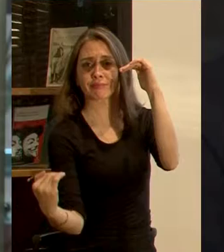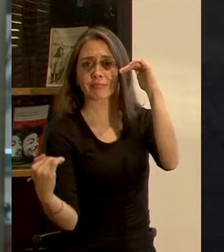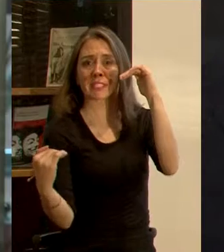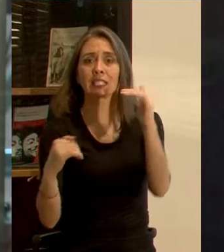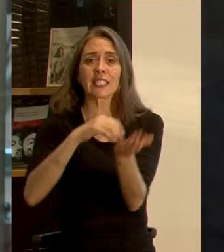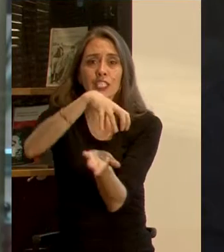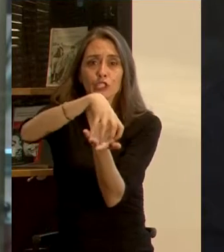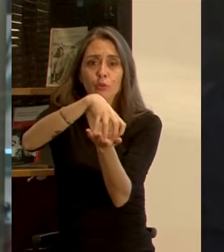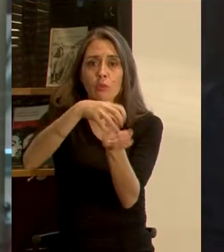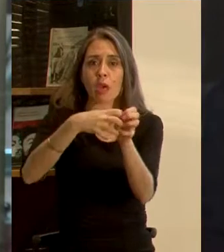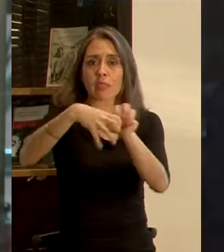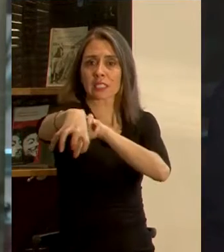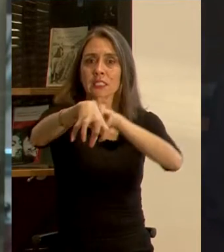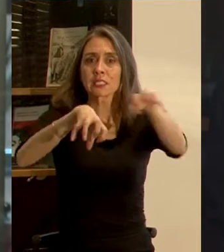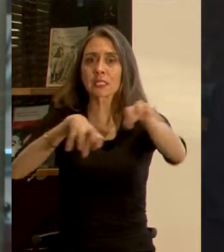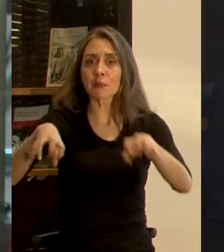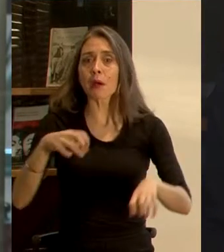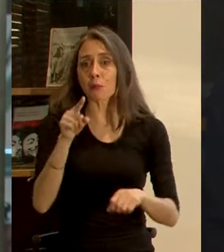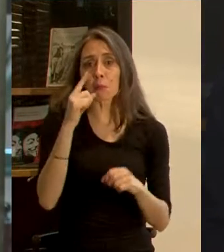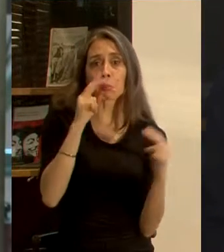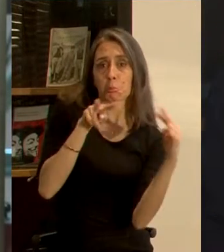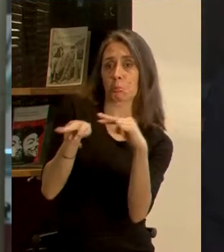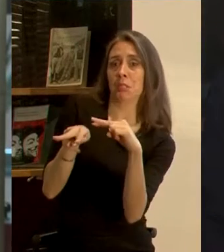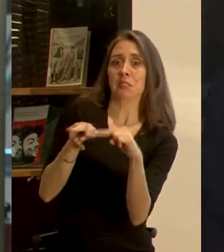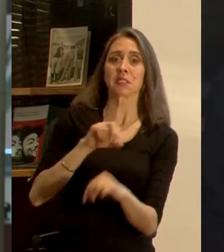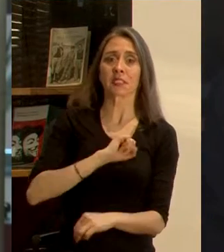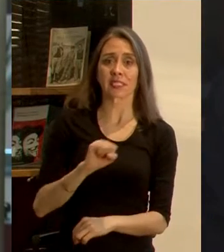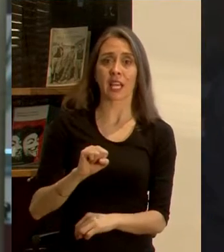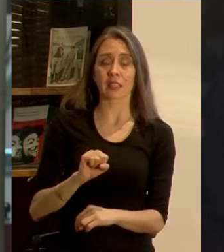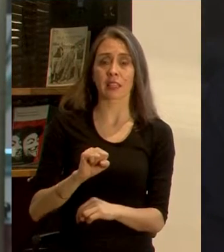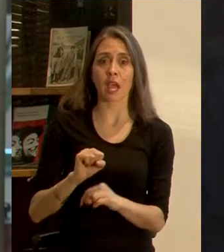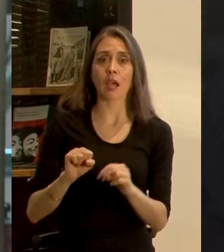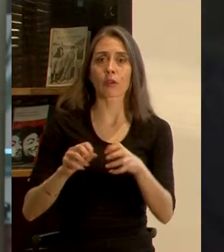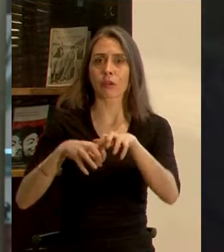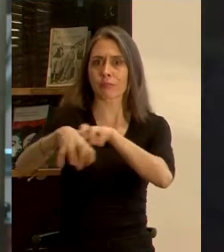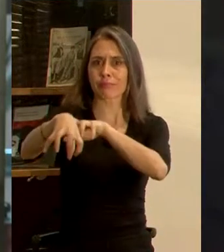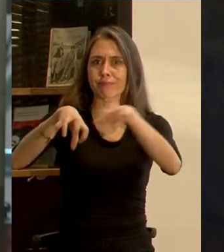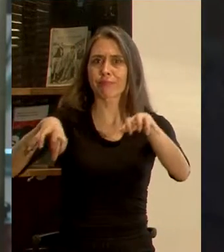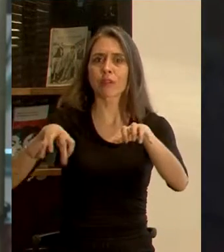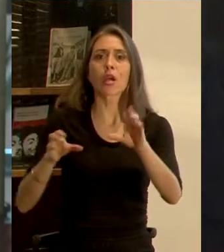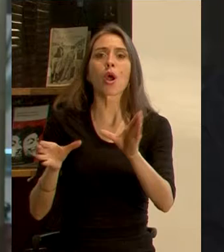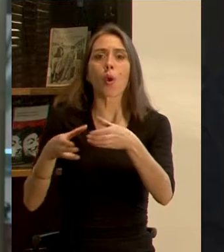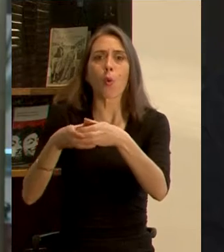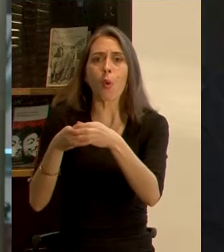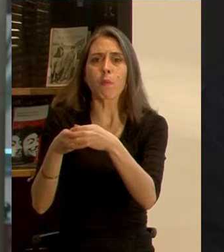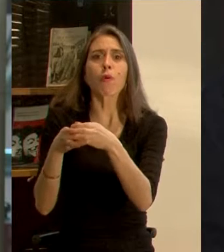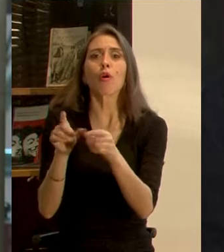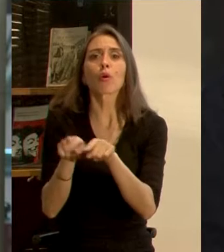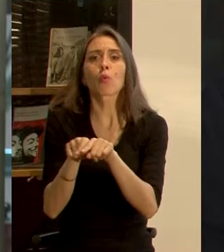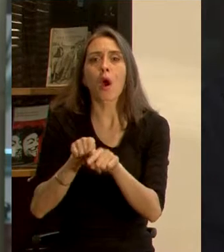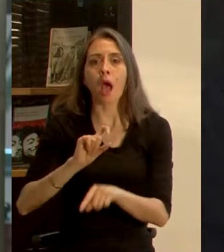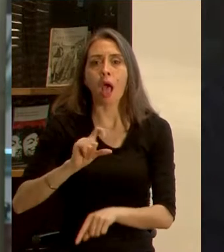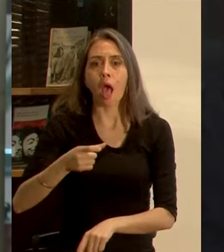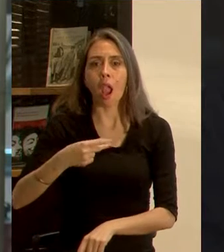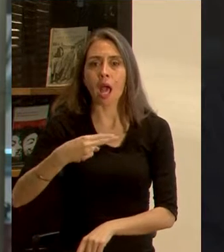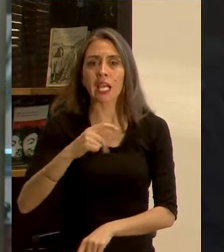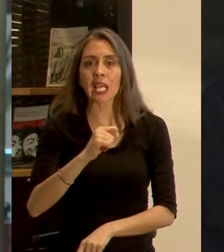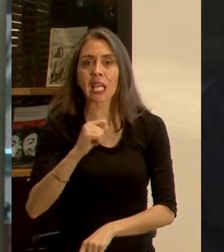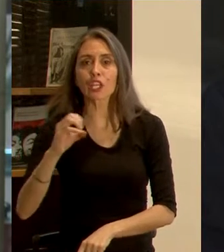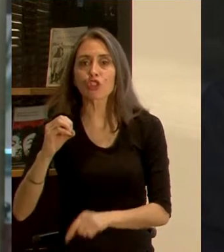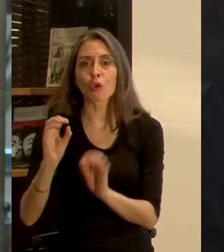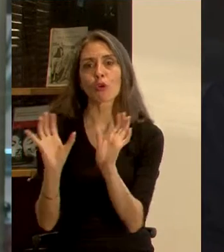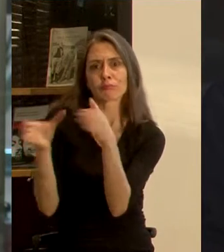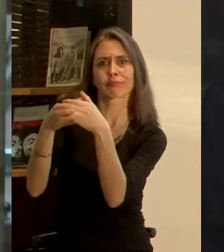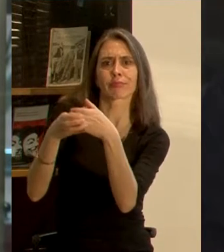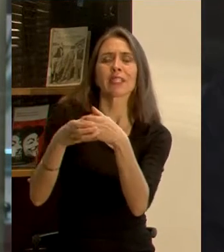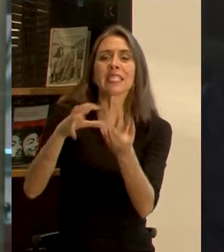en las ciudades. Basta ver Santiago, que son verdaderos guetos. Y eso afecta una convivencia, porque una ciudad